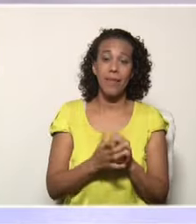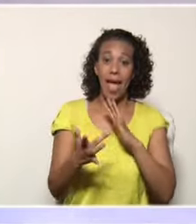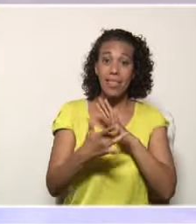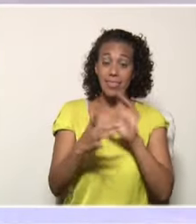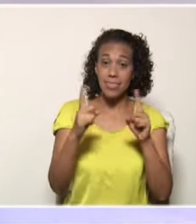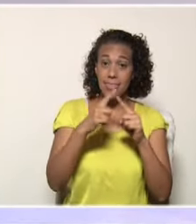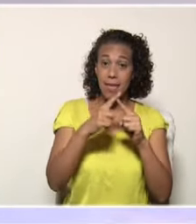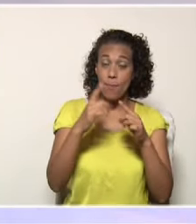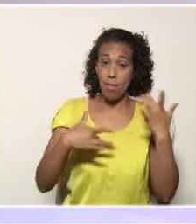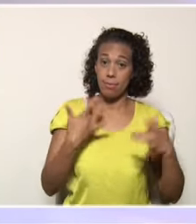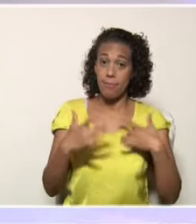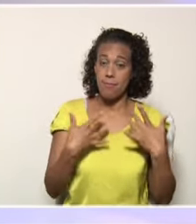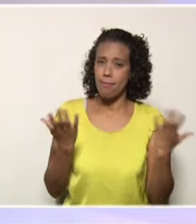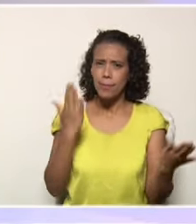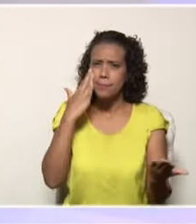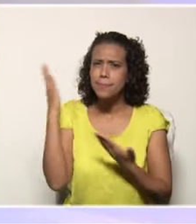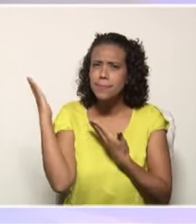de actividades